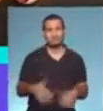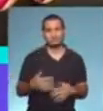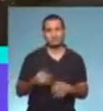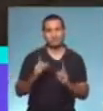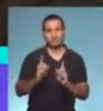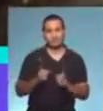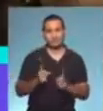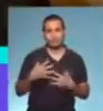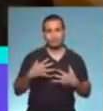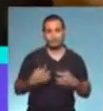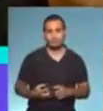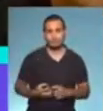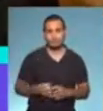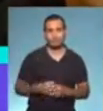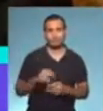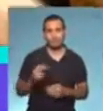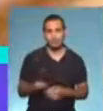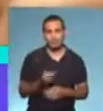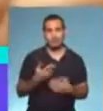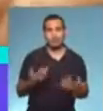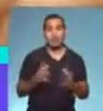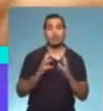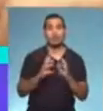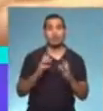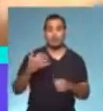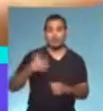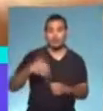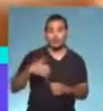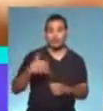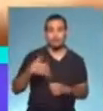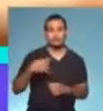no pudo salir, obviamente. El fútbol argentino está de luto, es la